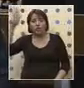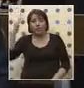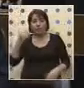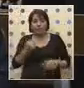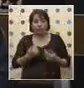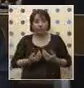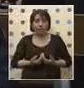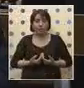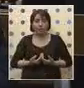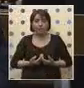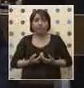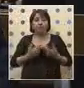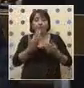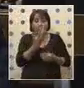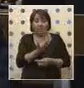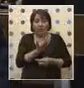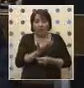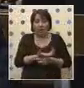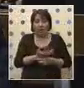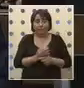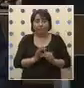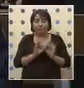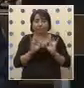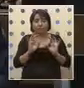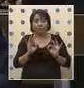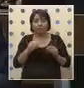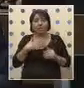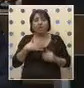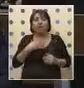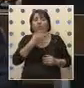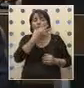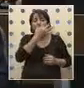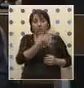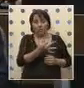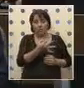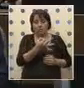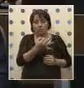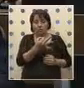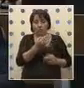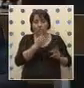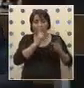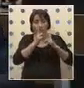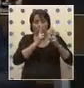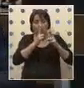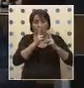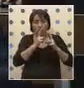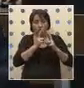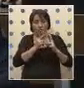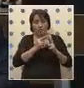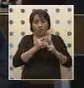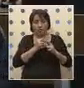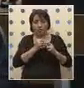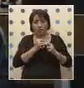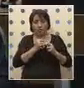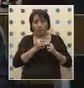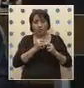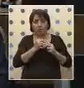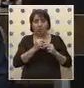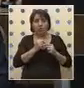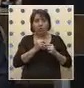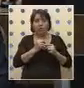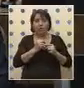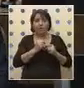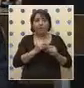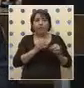Presidente, hay una particularidad que quiero hacer mención y que dice relación fundamentalmente con lo que también nos afecta directamente